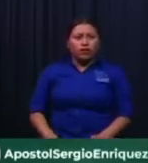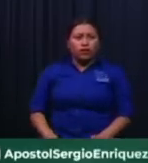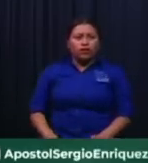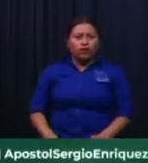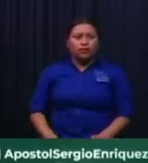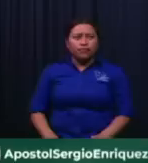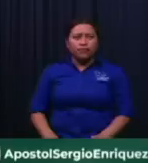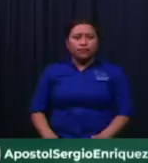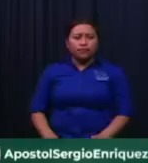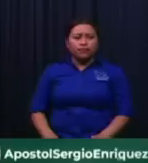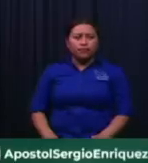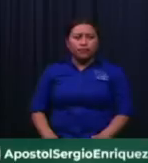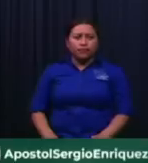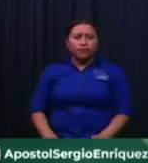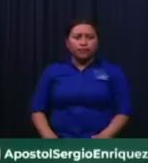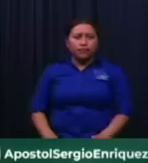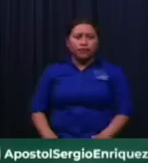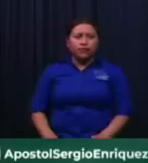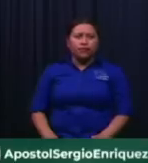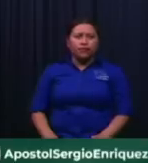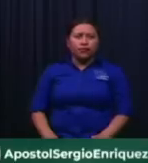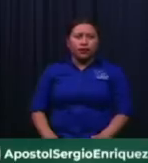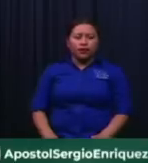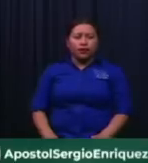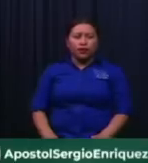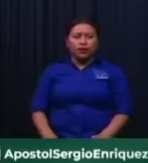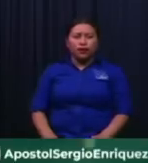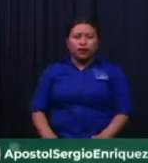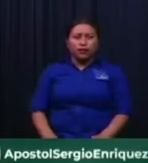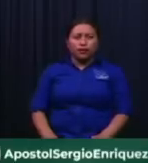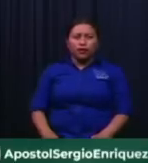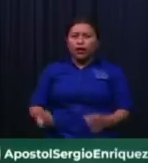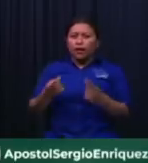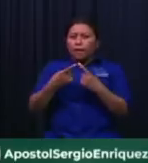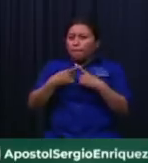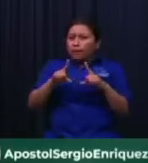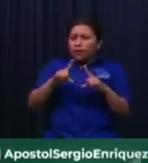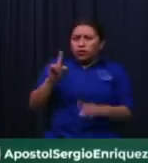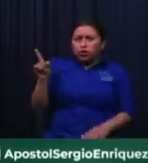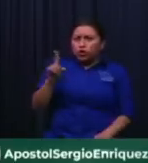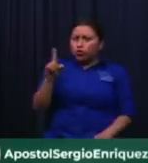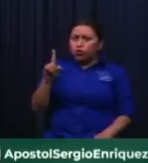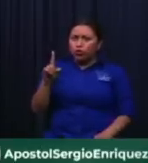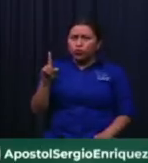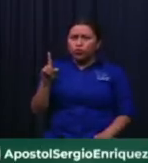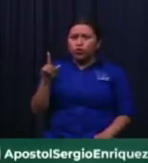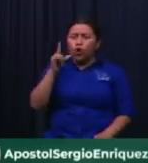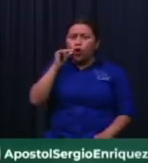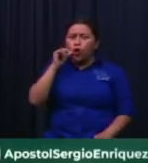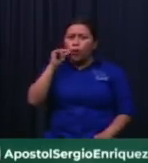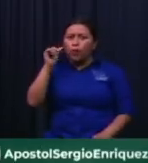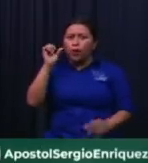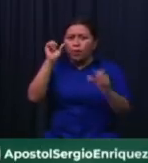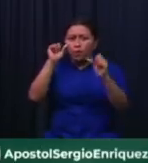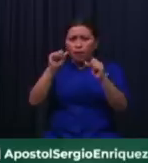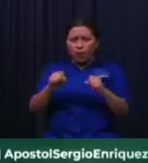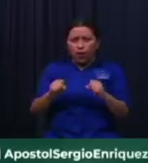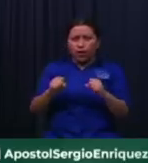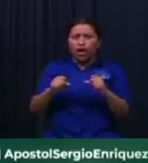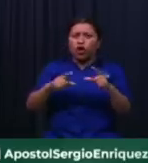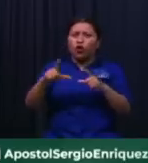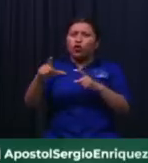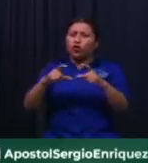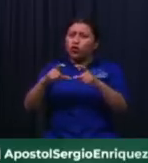vida. Miren lo que dice el versículo 8. Esta es la Biblia de las Américas. Pero ningún hombre puede domar la lengua. Es un